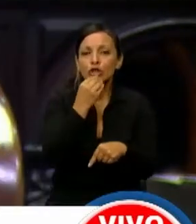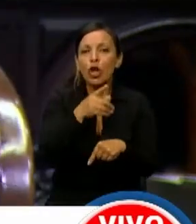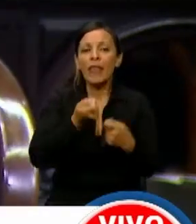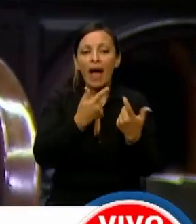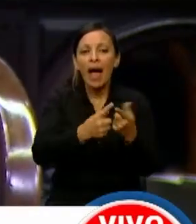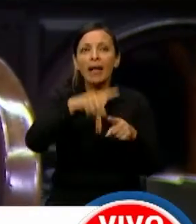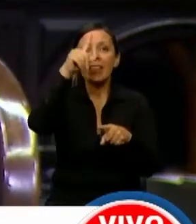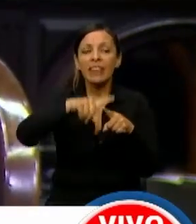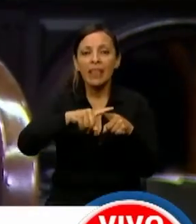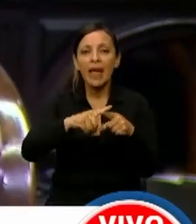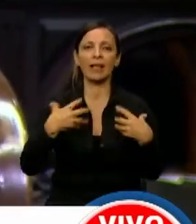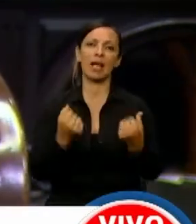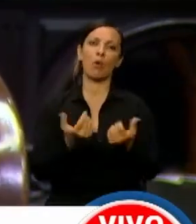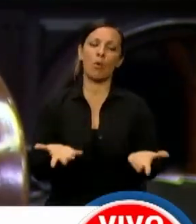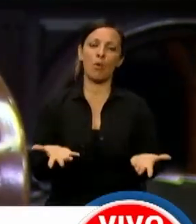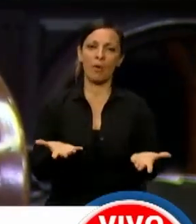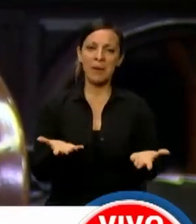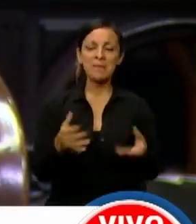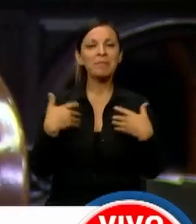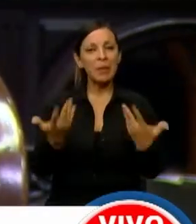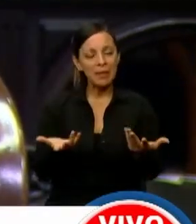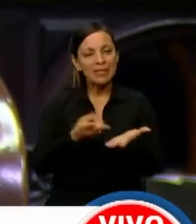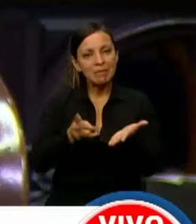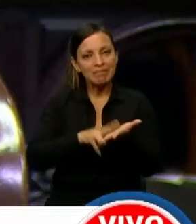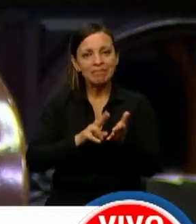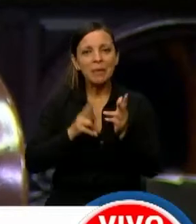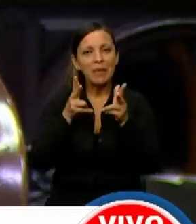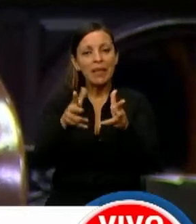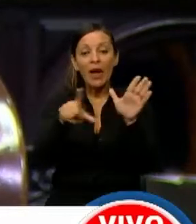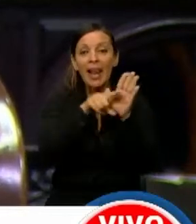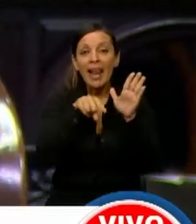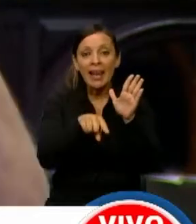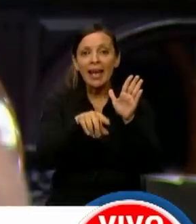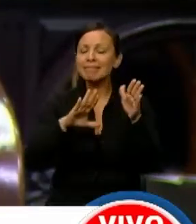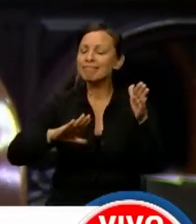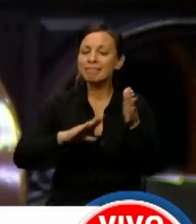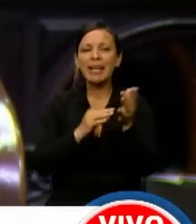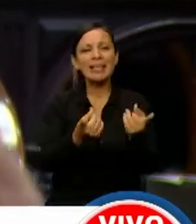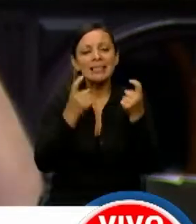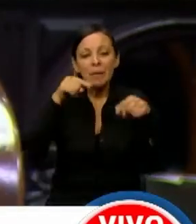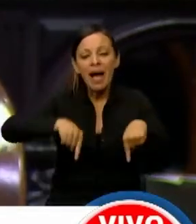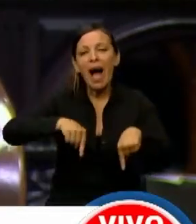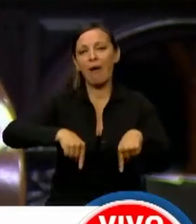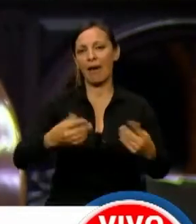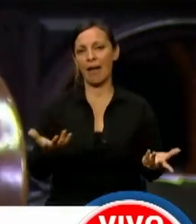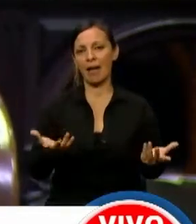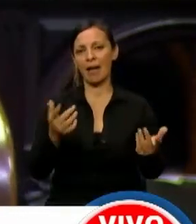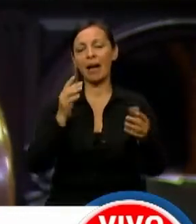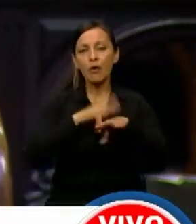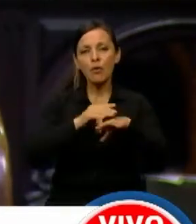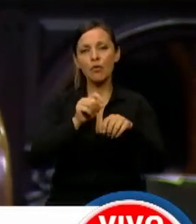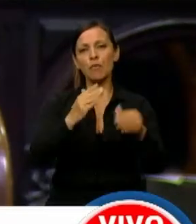en el día en forma saludable. Por eso, vuelvo a decir, esta ley es tan imprescindible en este momento, con estos